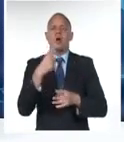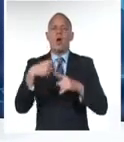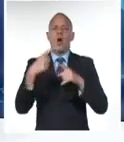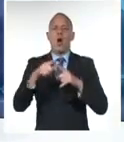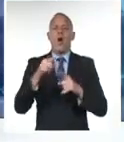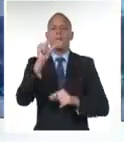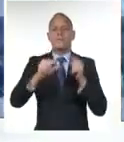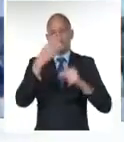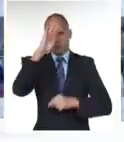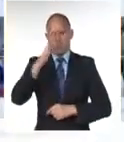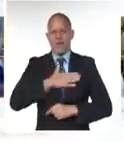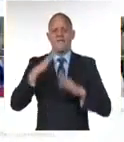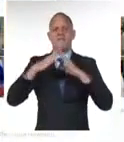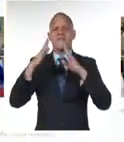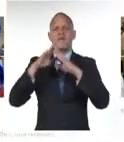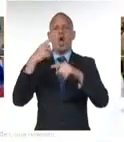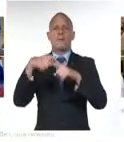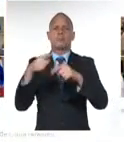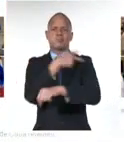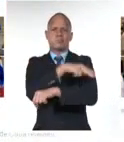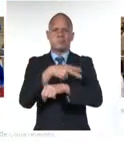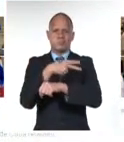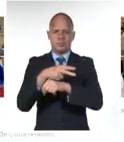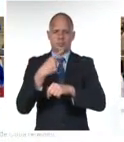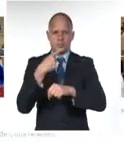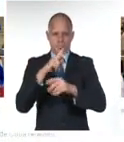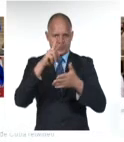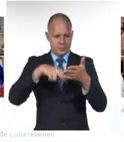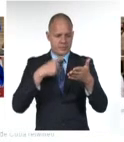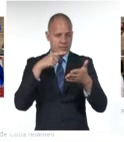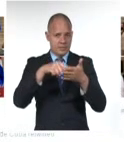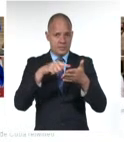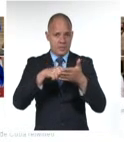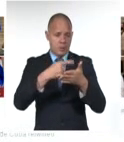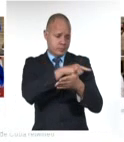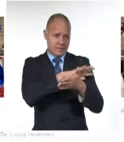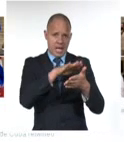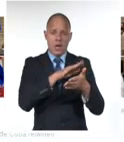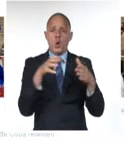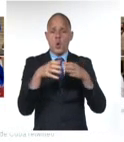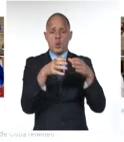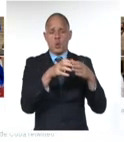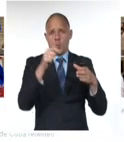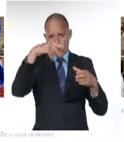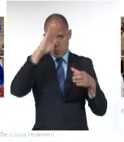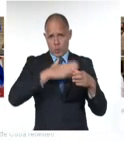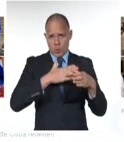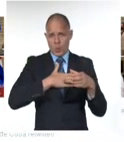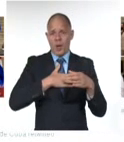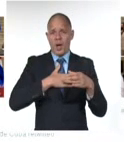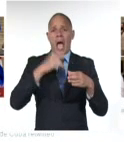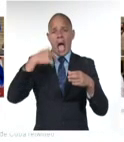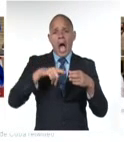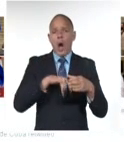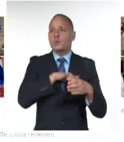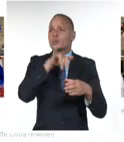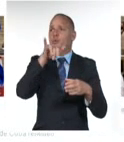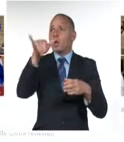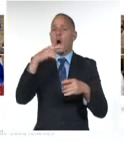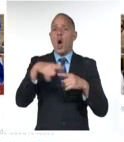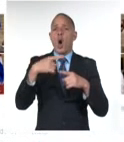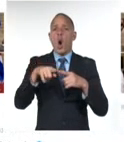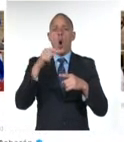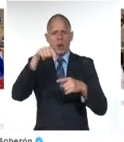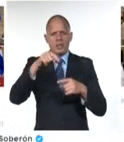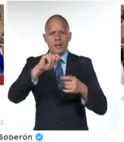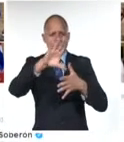Exterior. En las últimas semanas, un grupo de nuestros ciudadanos está afrontando dificultades al intentar viajar a países de nuestra